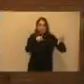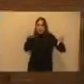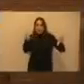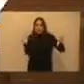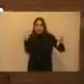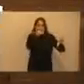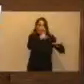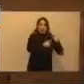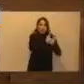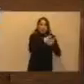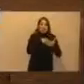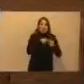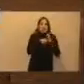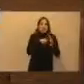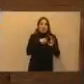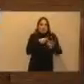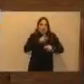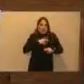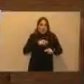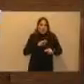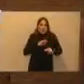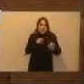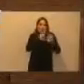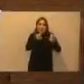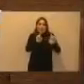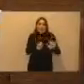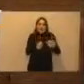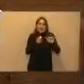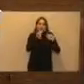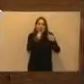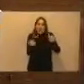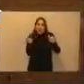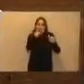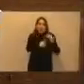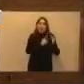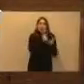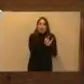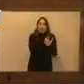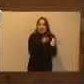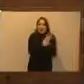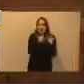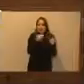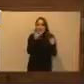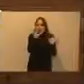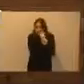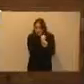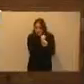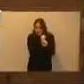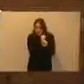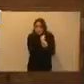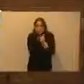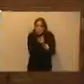también respuestas. ¿Volver a la misma empresa de la que se partió es una puerta giratoria? Porque entonces ya estamos hablando ya de cuestiones muy